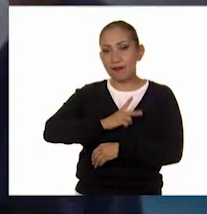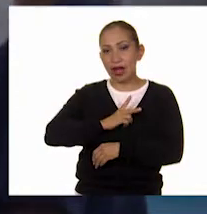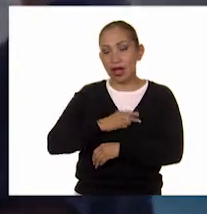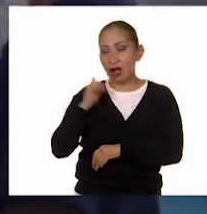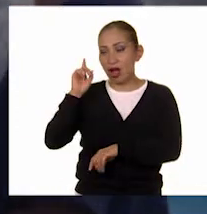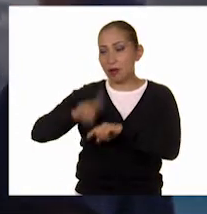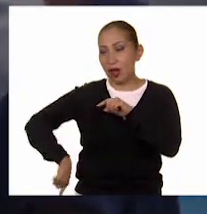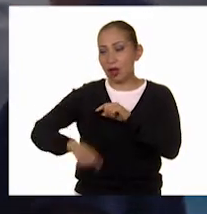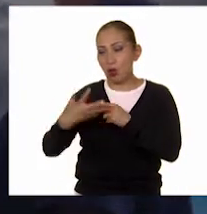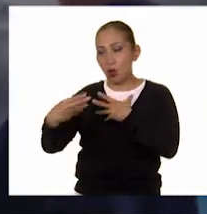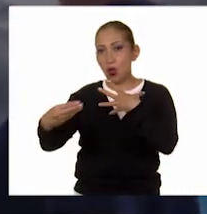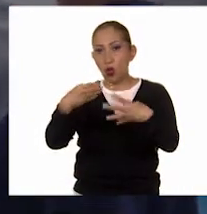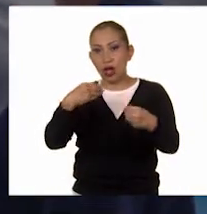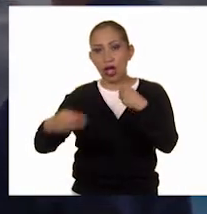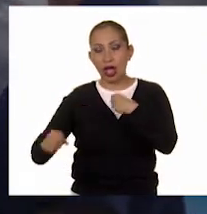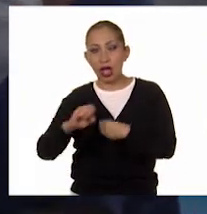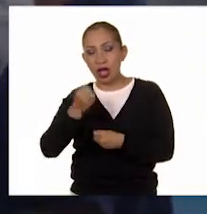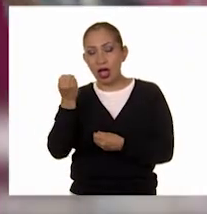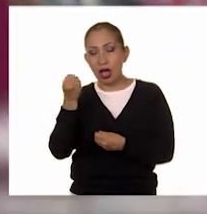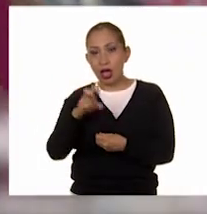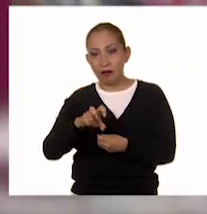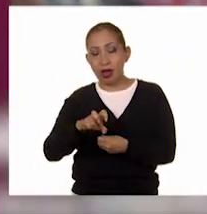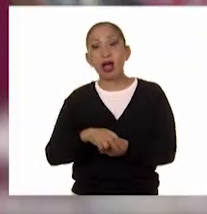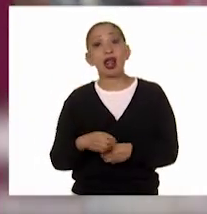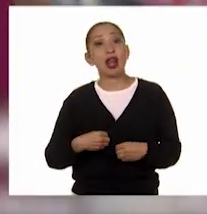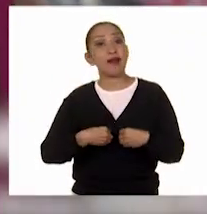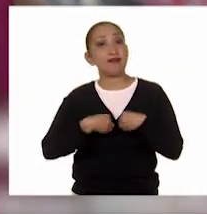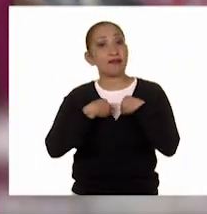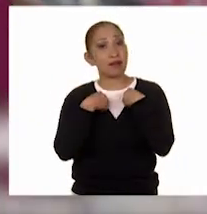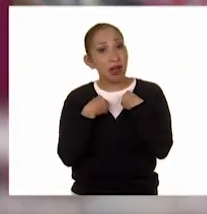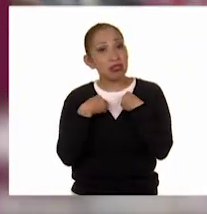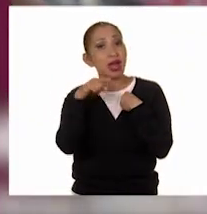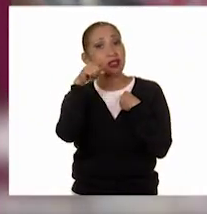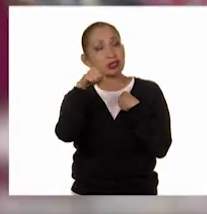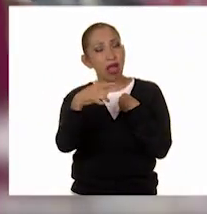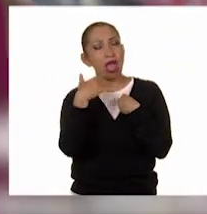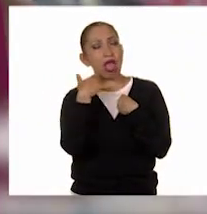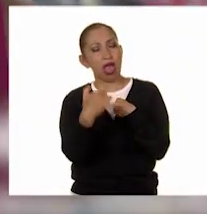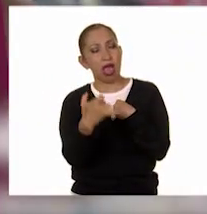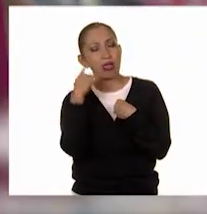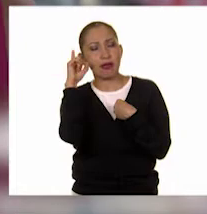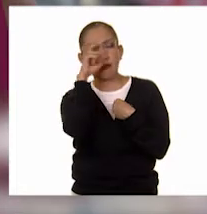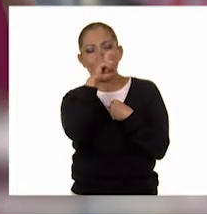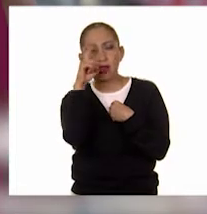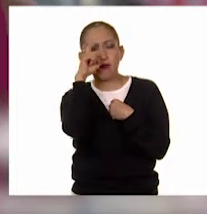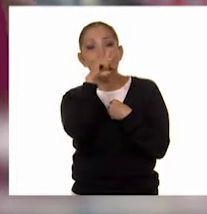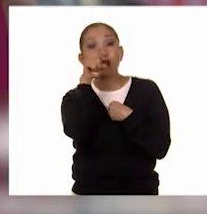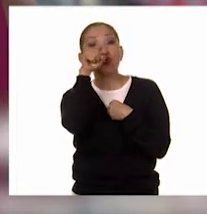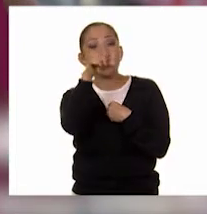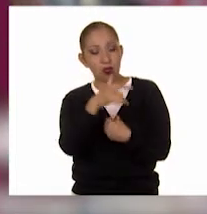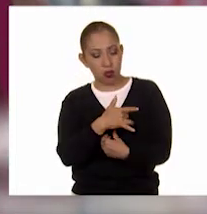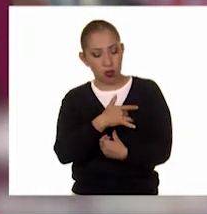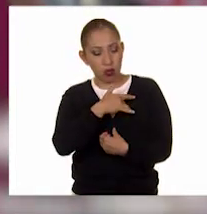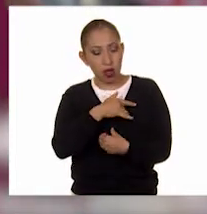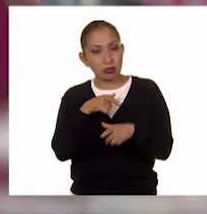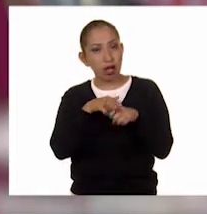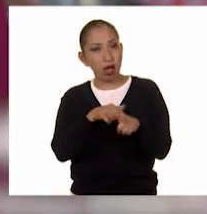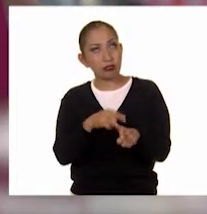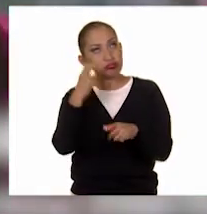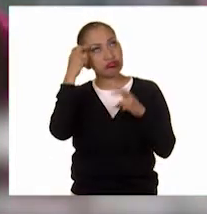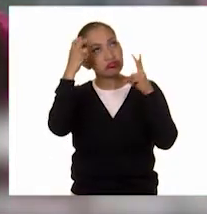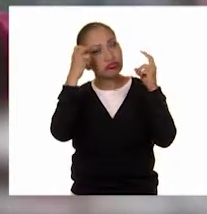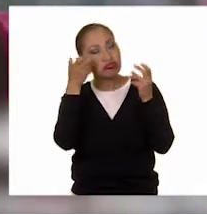ayudando a acabar con una crisis de ébola. La vida te va a poner miles de retos. Está en ti seguir tus